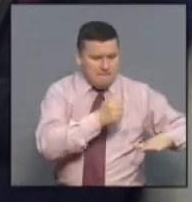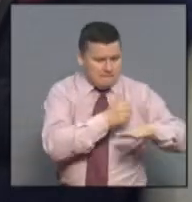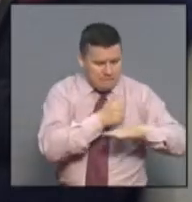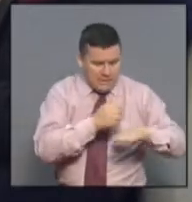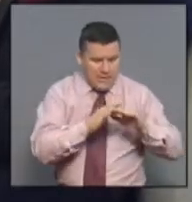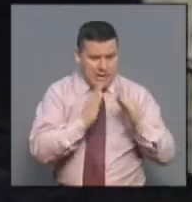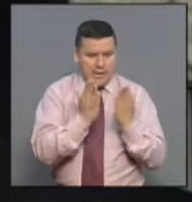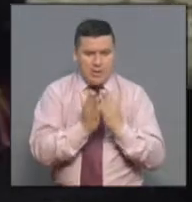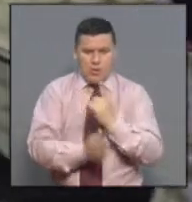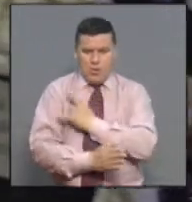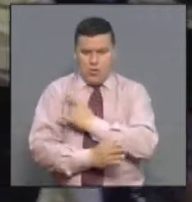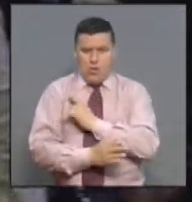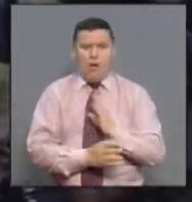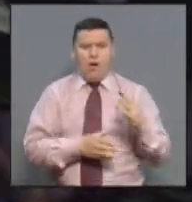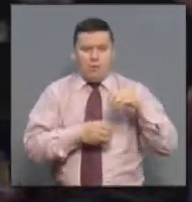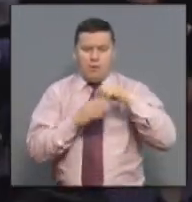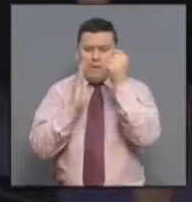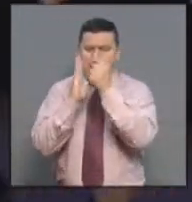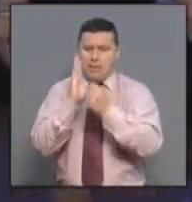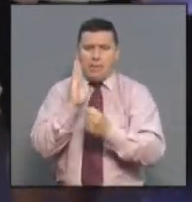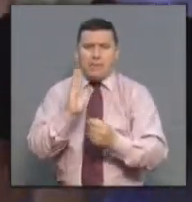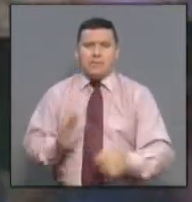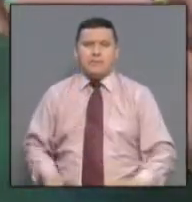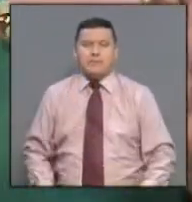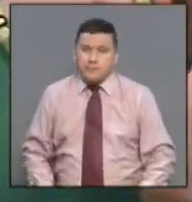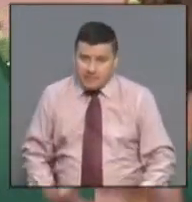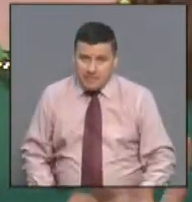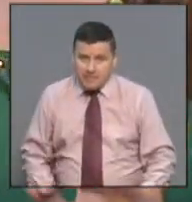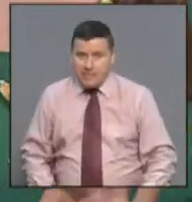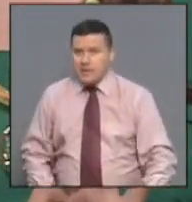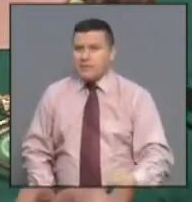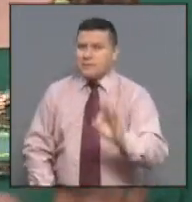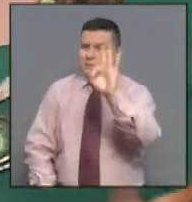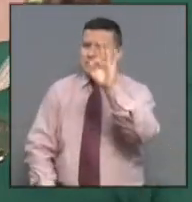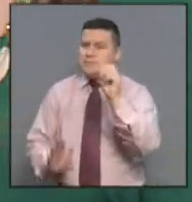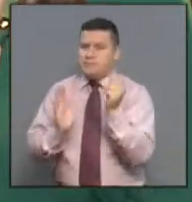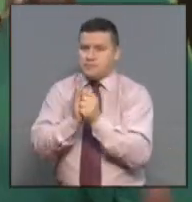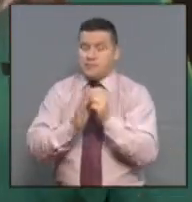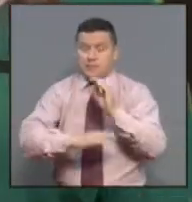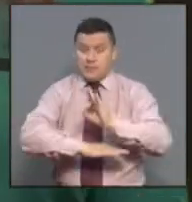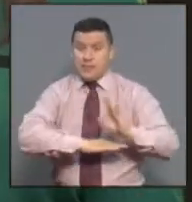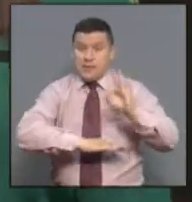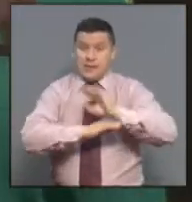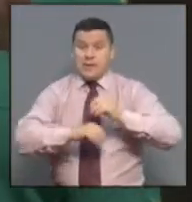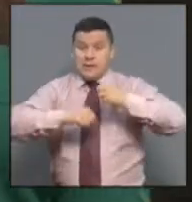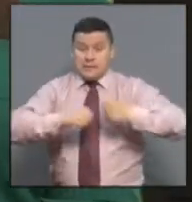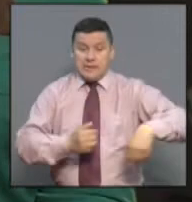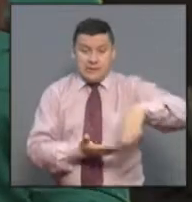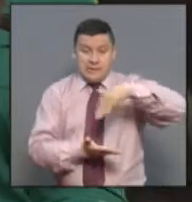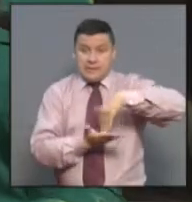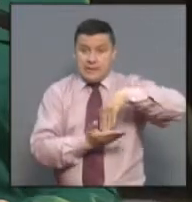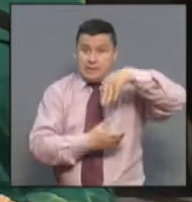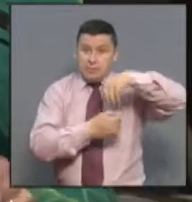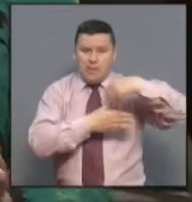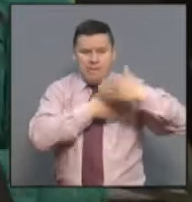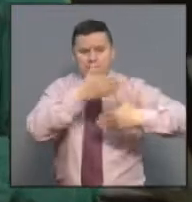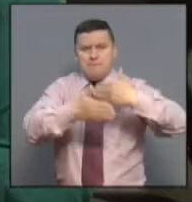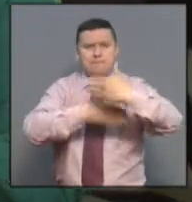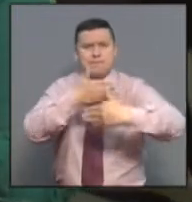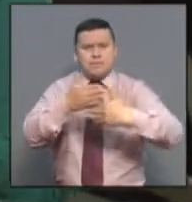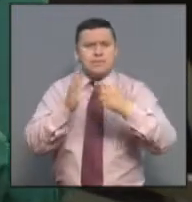a una educación superior en Colombia. Por tercera vez, la ESAP en su sede central está desarrollando el proceso